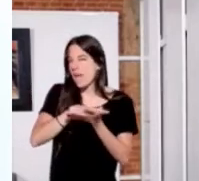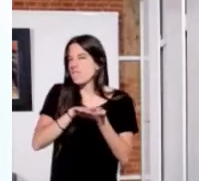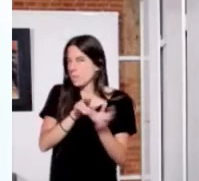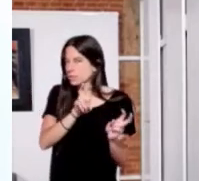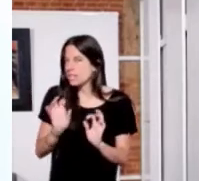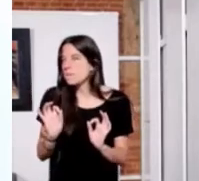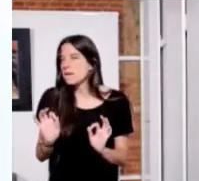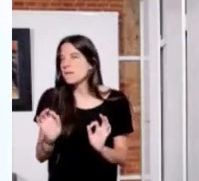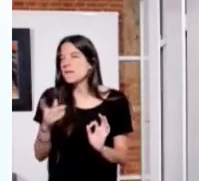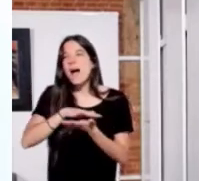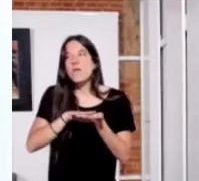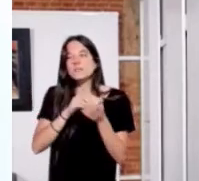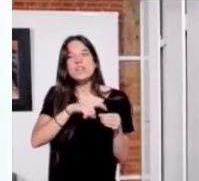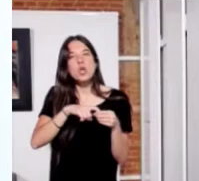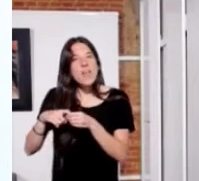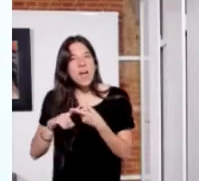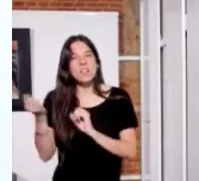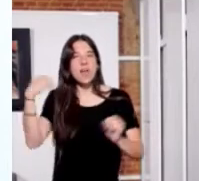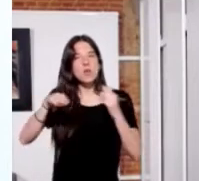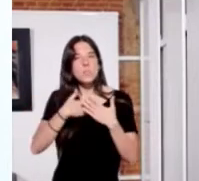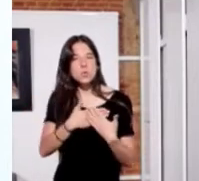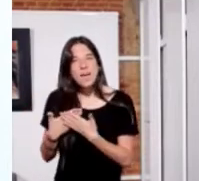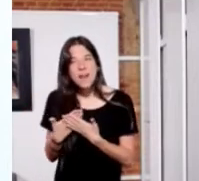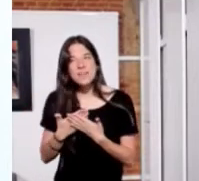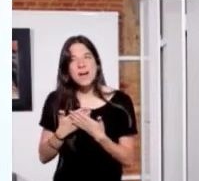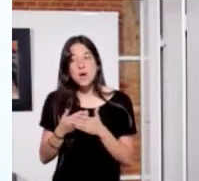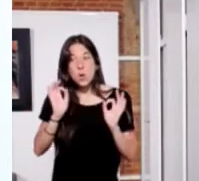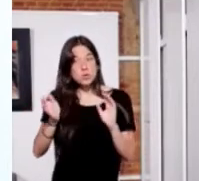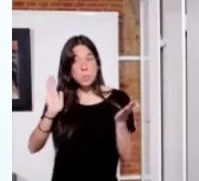la solidaridad y la acción voluntaria en estos